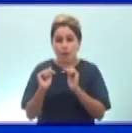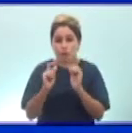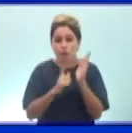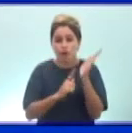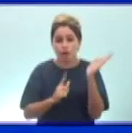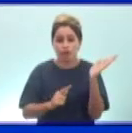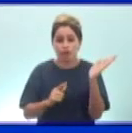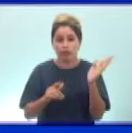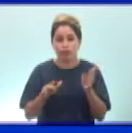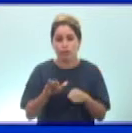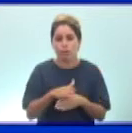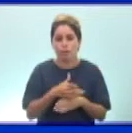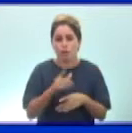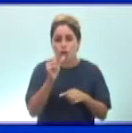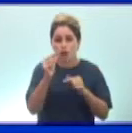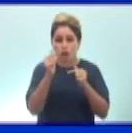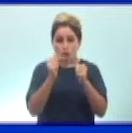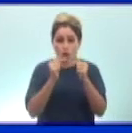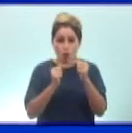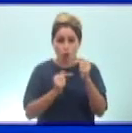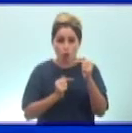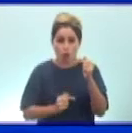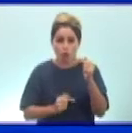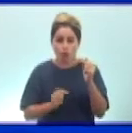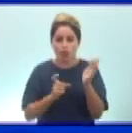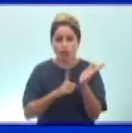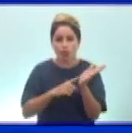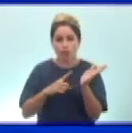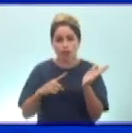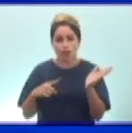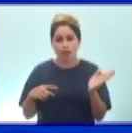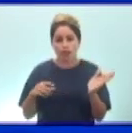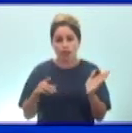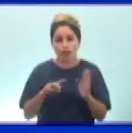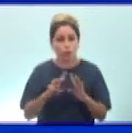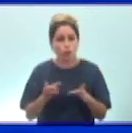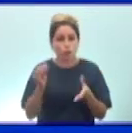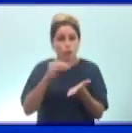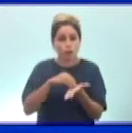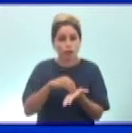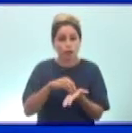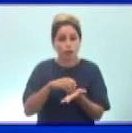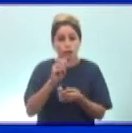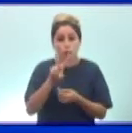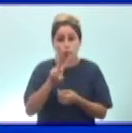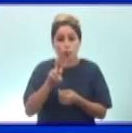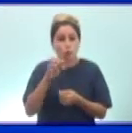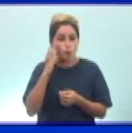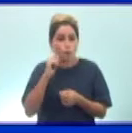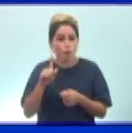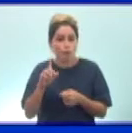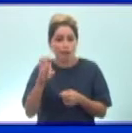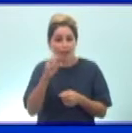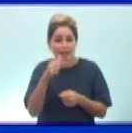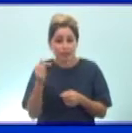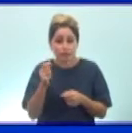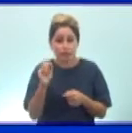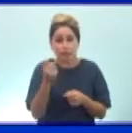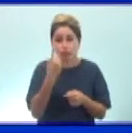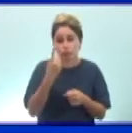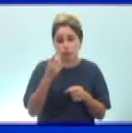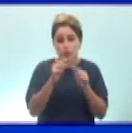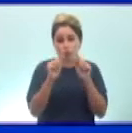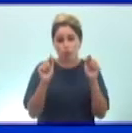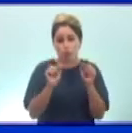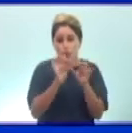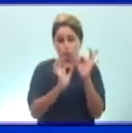energético. También colocar no más de 2 electrones en un solo orbital. Y aquí lo vimos, lo que plantea el principio de exclusión de Pauling. Y